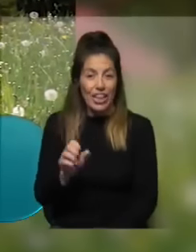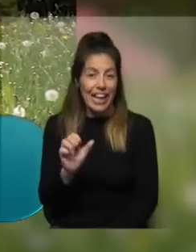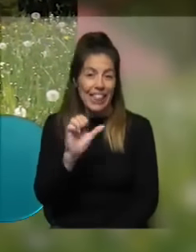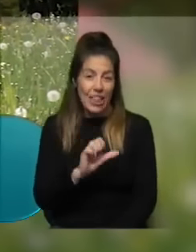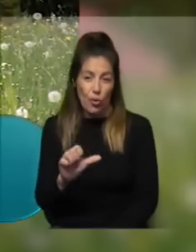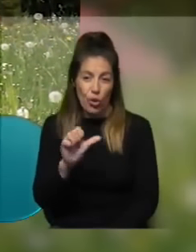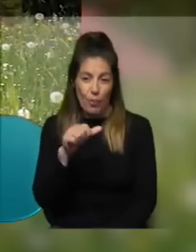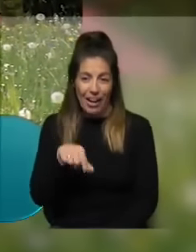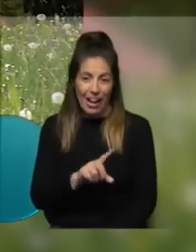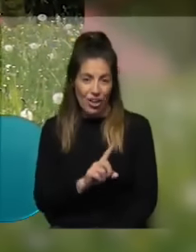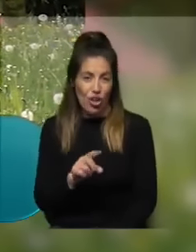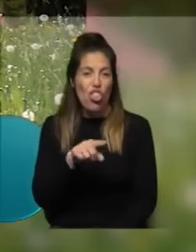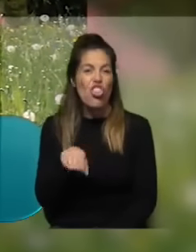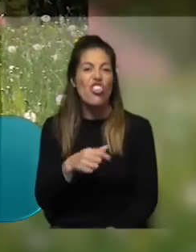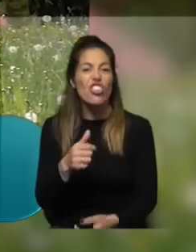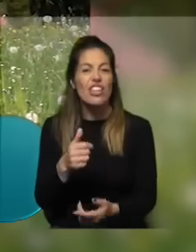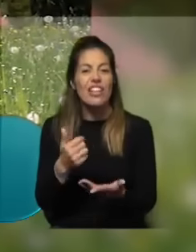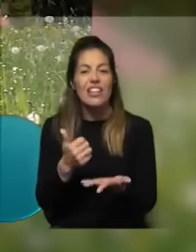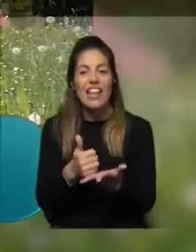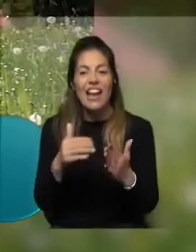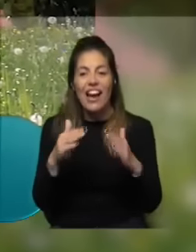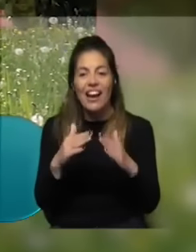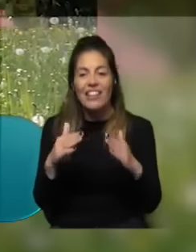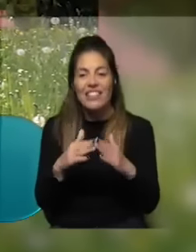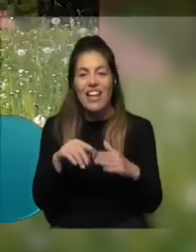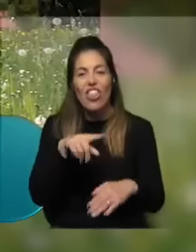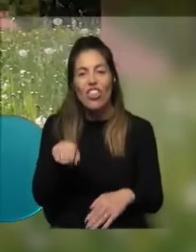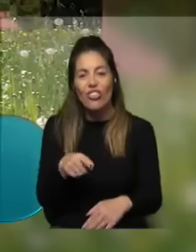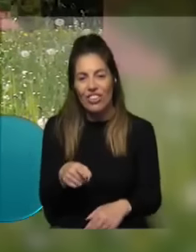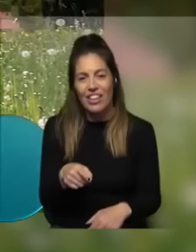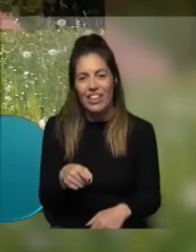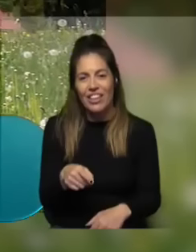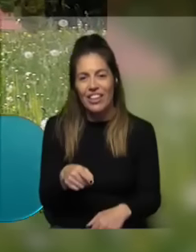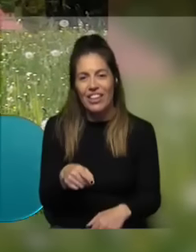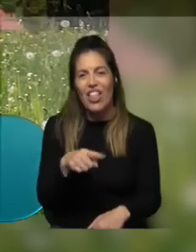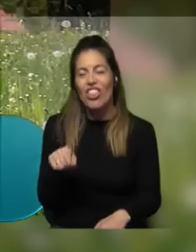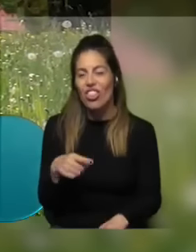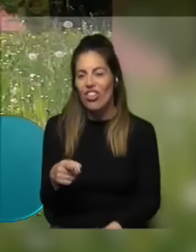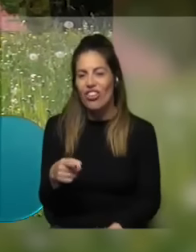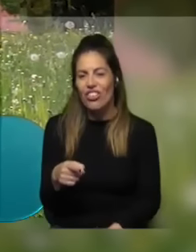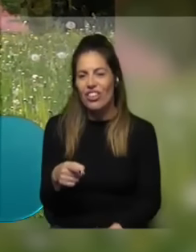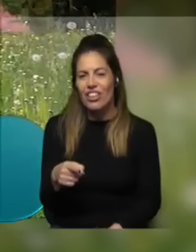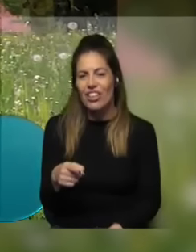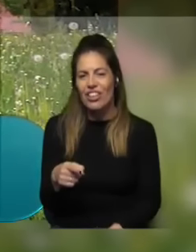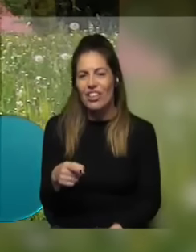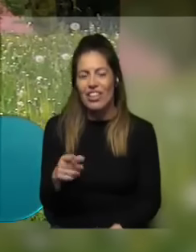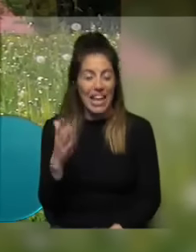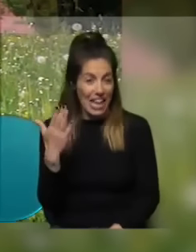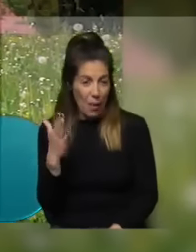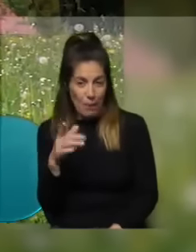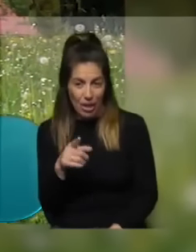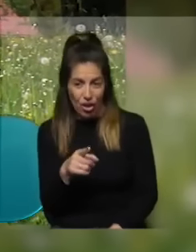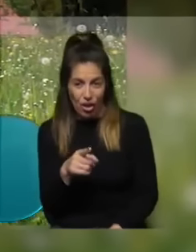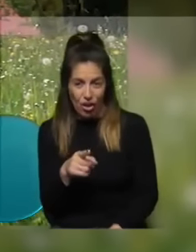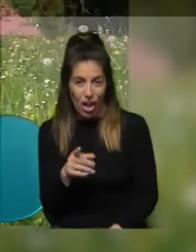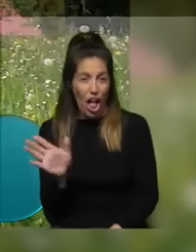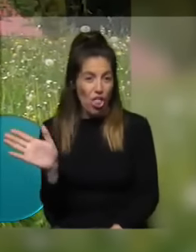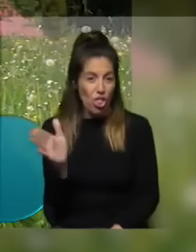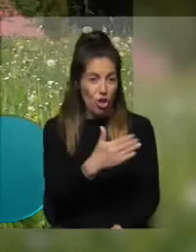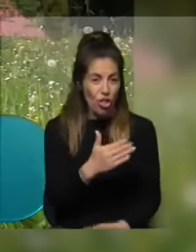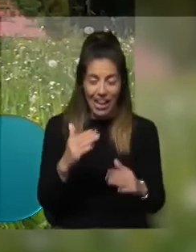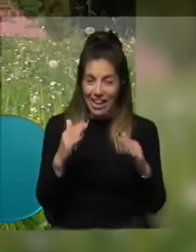acá no hay. ¿Dónde está la casa? ¿Dónde está el espejo? ¿Dónde está la casa? A ver si lo ¿es espejo la casa? Es toda la